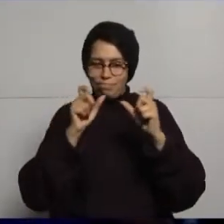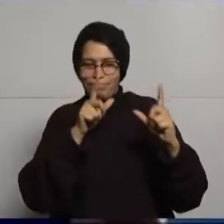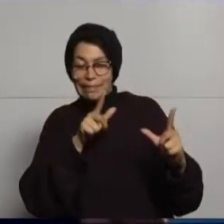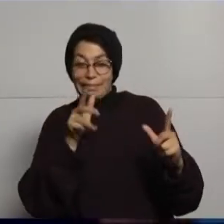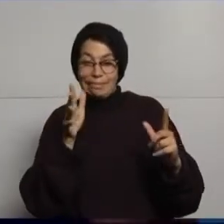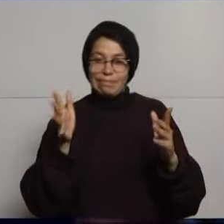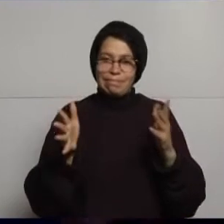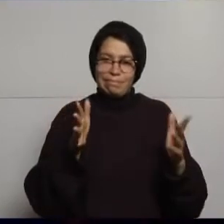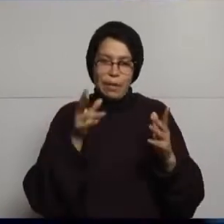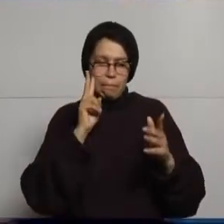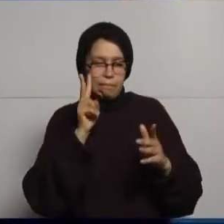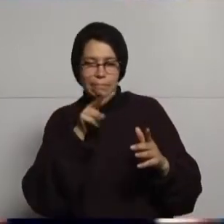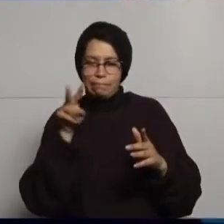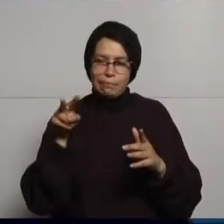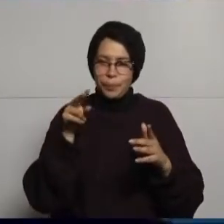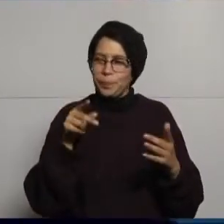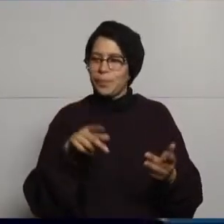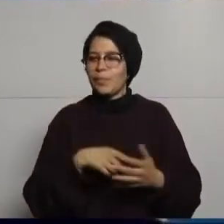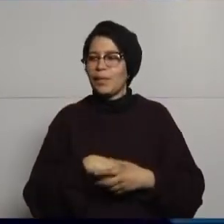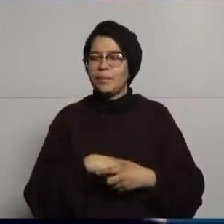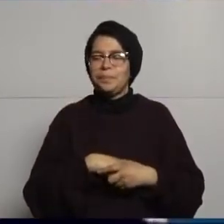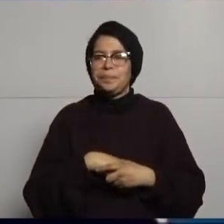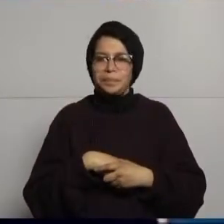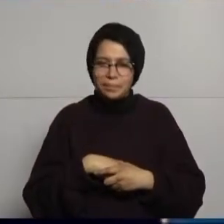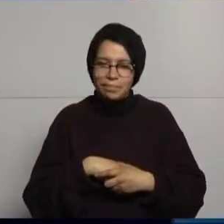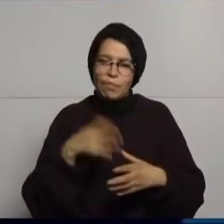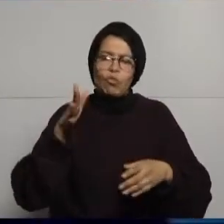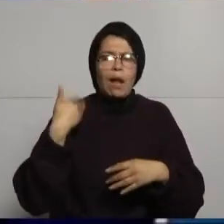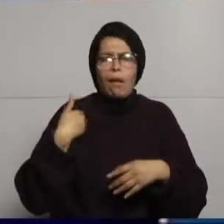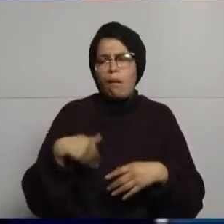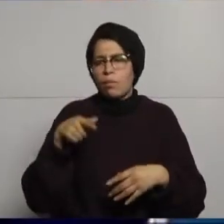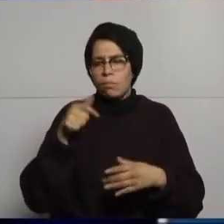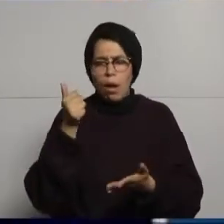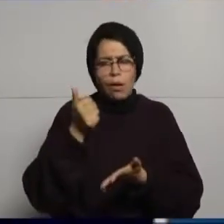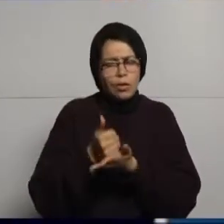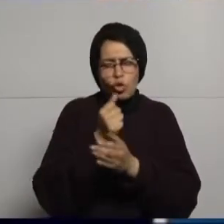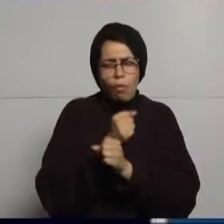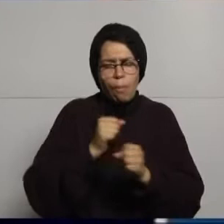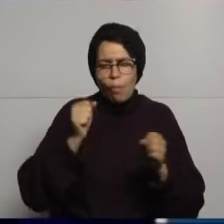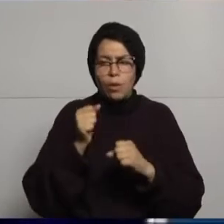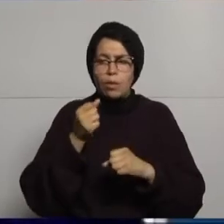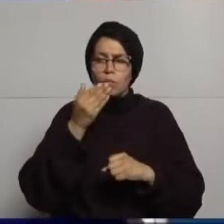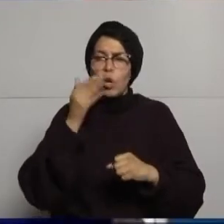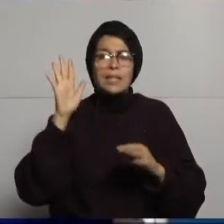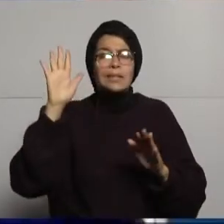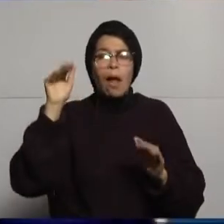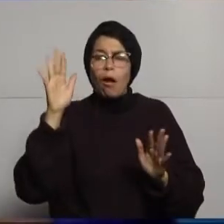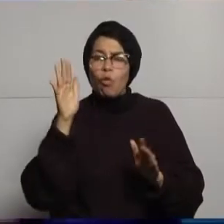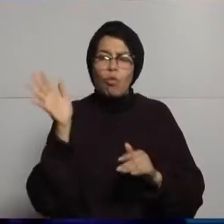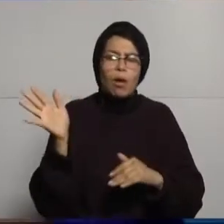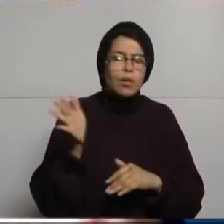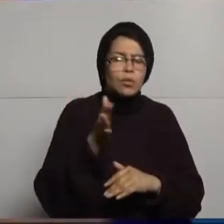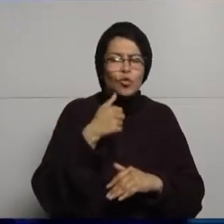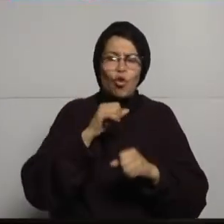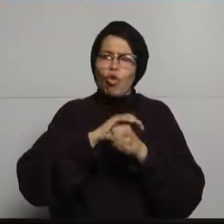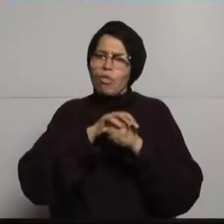diferido, entonces podemos jugar con ellas. Pero bueno, lástima no estar con ustedes, un saludo a todos, a Daniel, muy